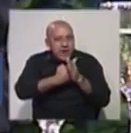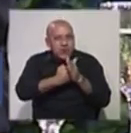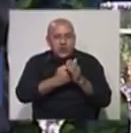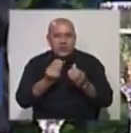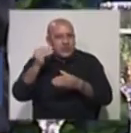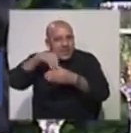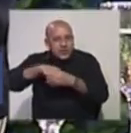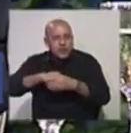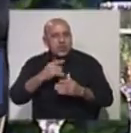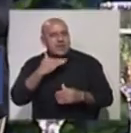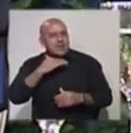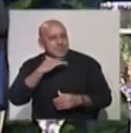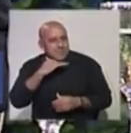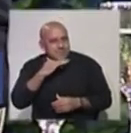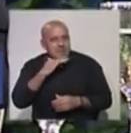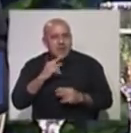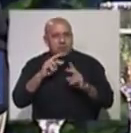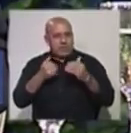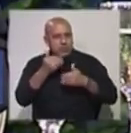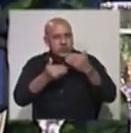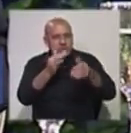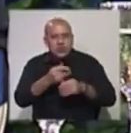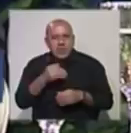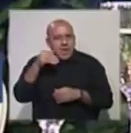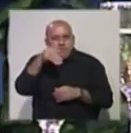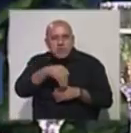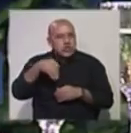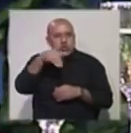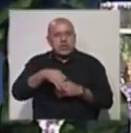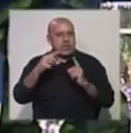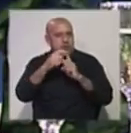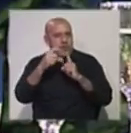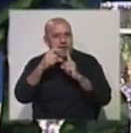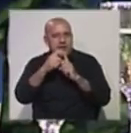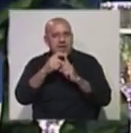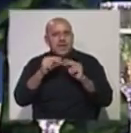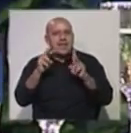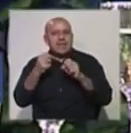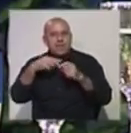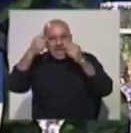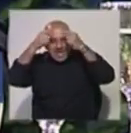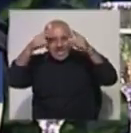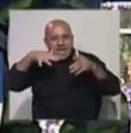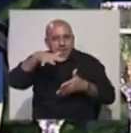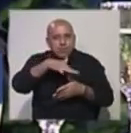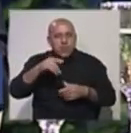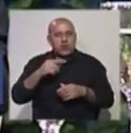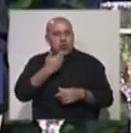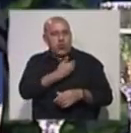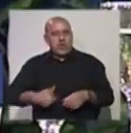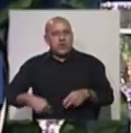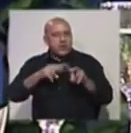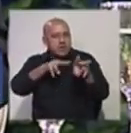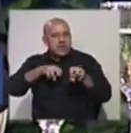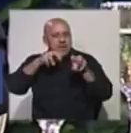involucrados en un proceso de miles de millones de dólares que circulaban. Alguien me va a decir que el sector agrícola no tuvo nada que ver. Entonces, se